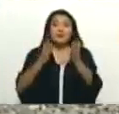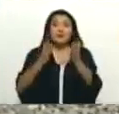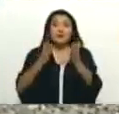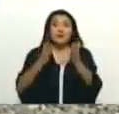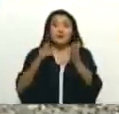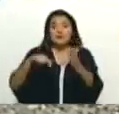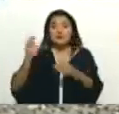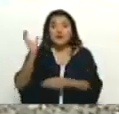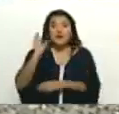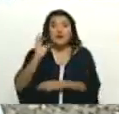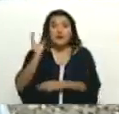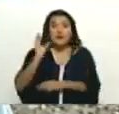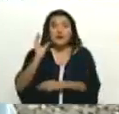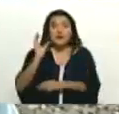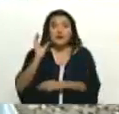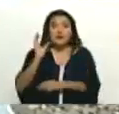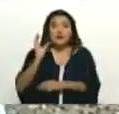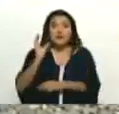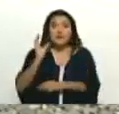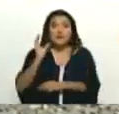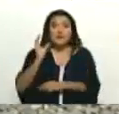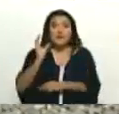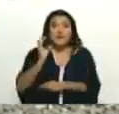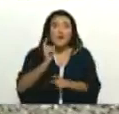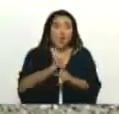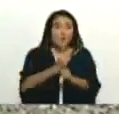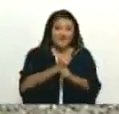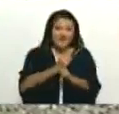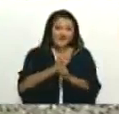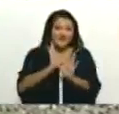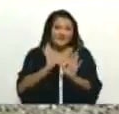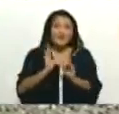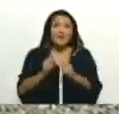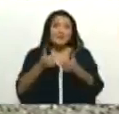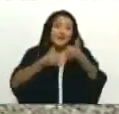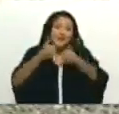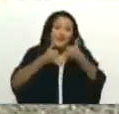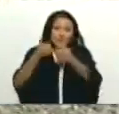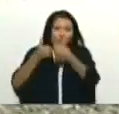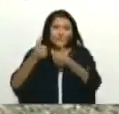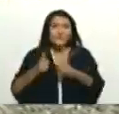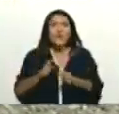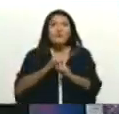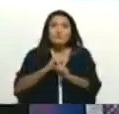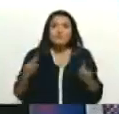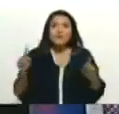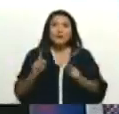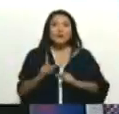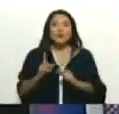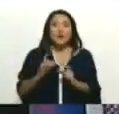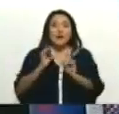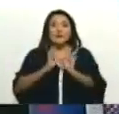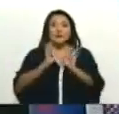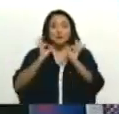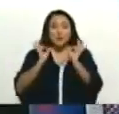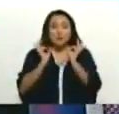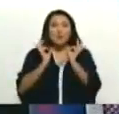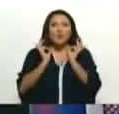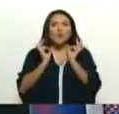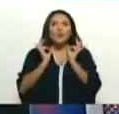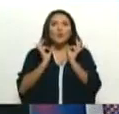de Caracas, que tuvimos que peleárnoslas allá entre todas y todos, ¿no? Pero, por ejemplo, él vino, para quienes son de